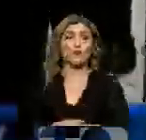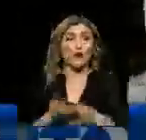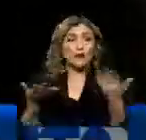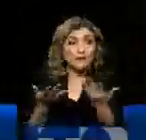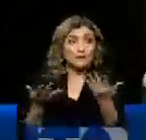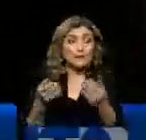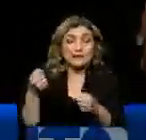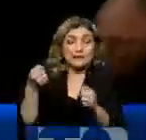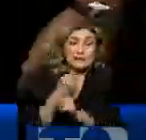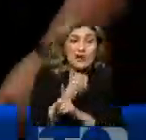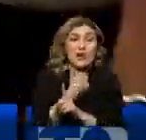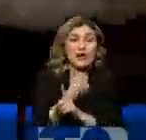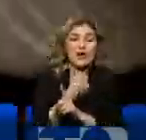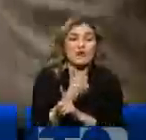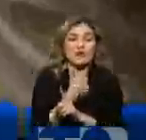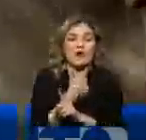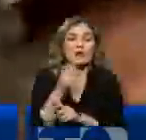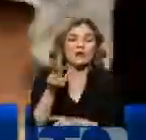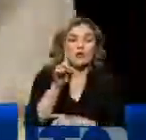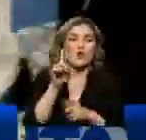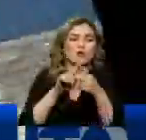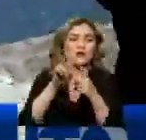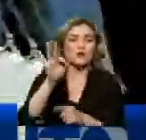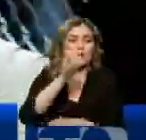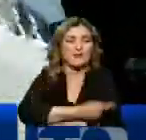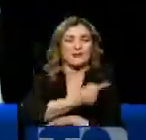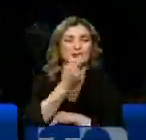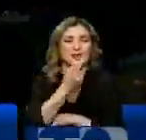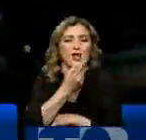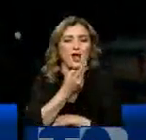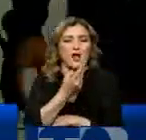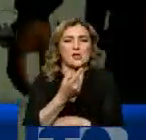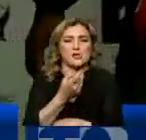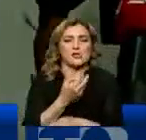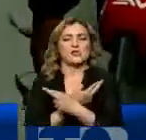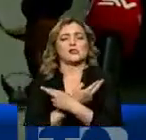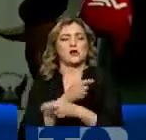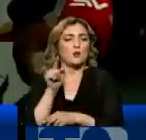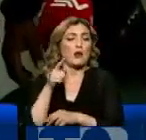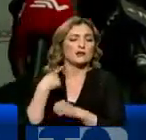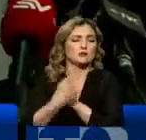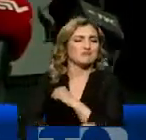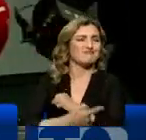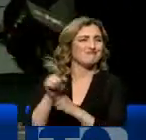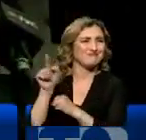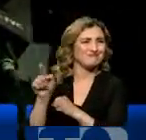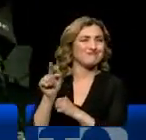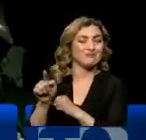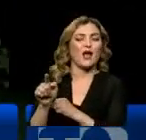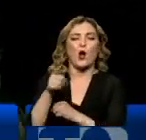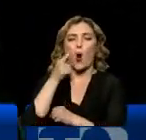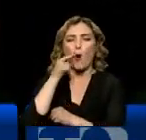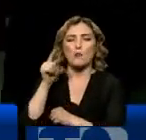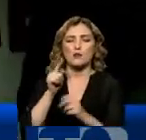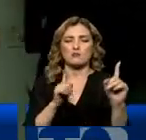Delito de lesiones con incapacidad de 31 a 90 días se le formuló cargos al agresor del periodista de Teleamazonas, Freddy Paredes,